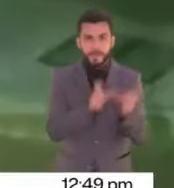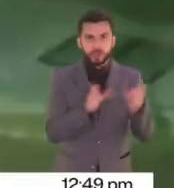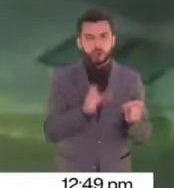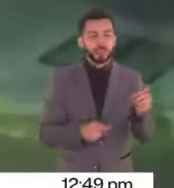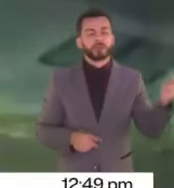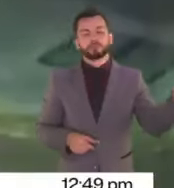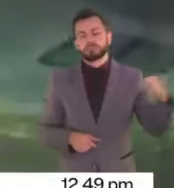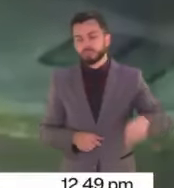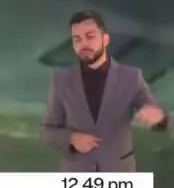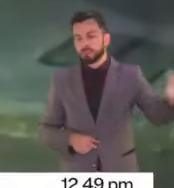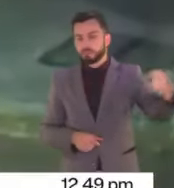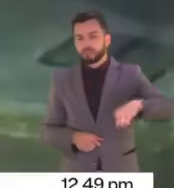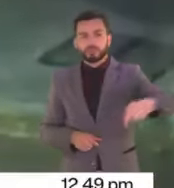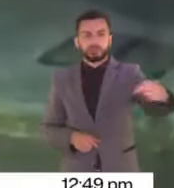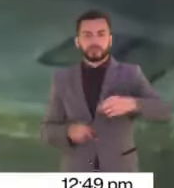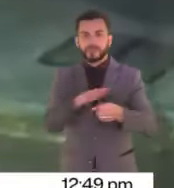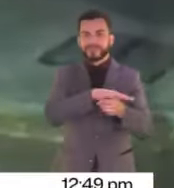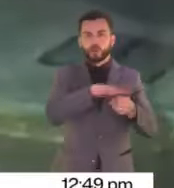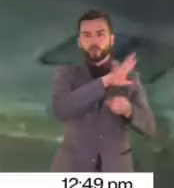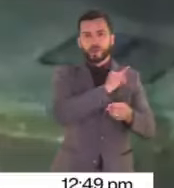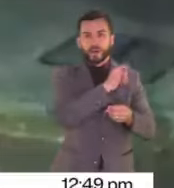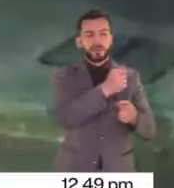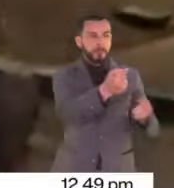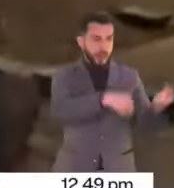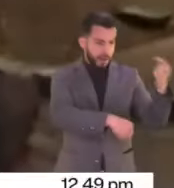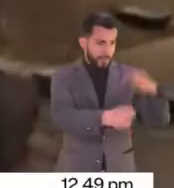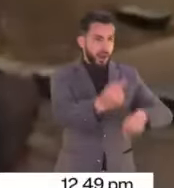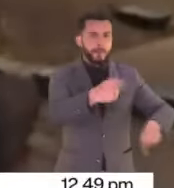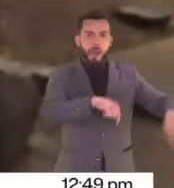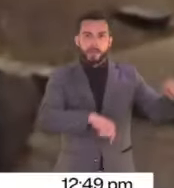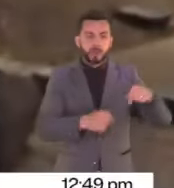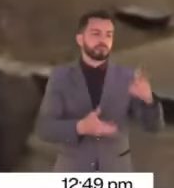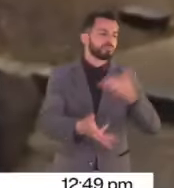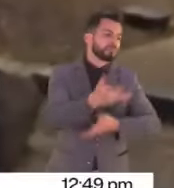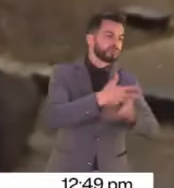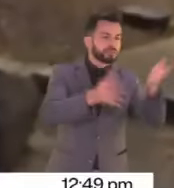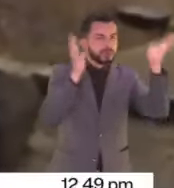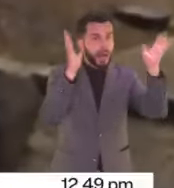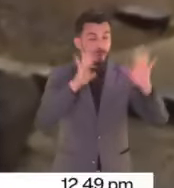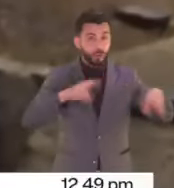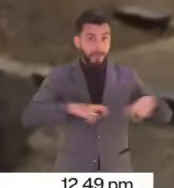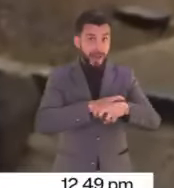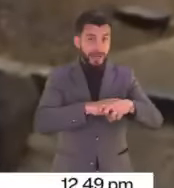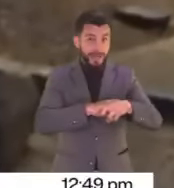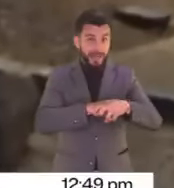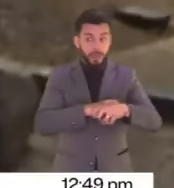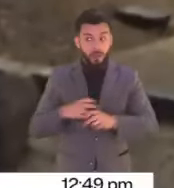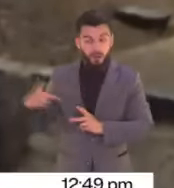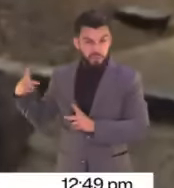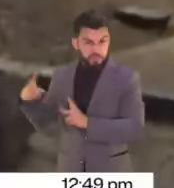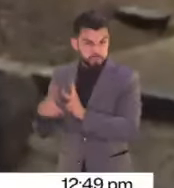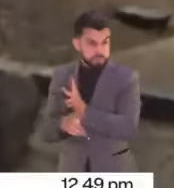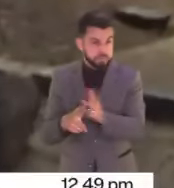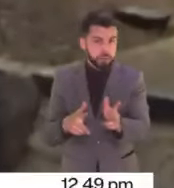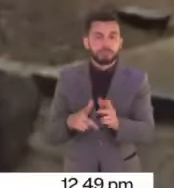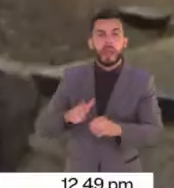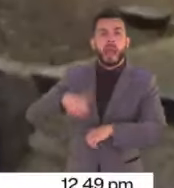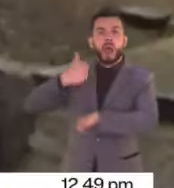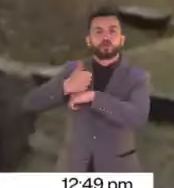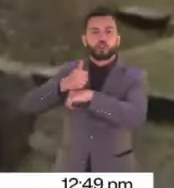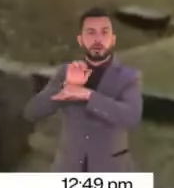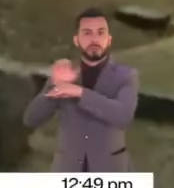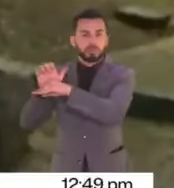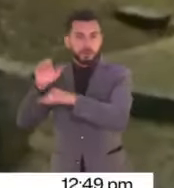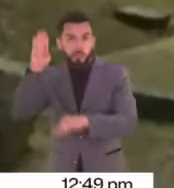desde diferentes sectores de la ciudad a, digamos, compartir en este parque. Pero las autoridades, pues, no han brindado la